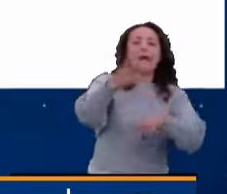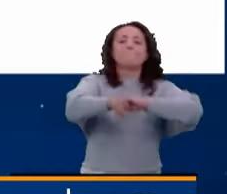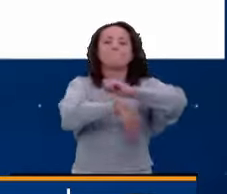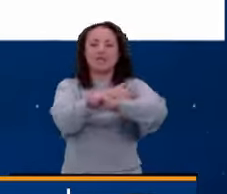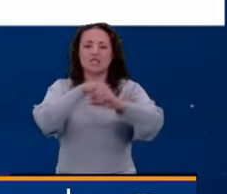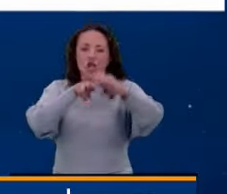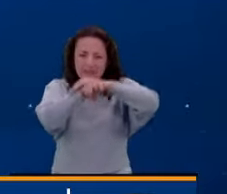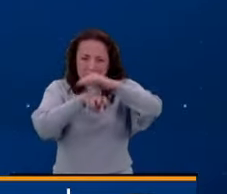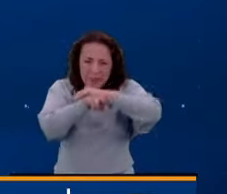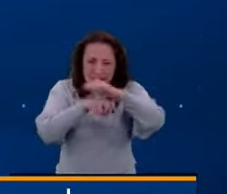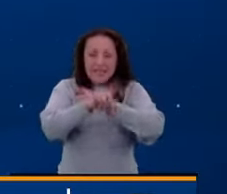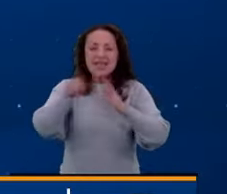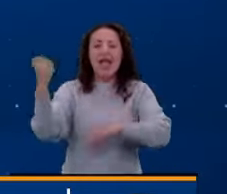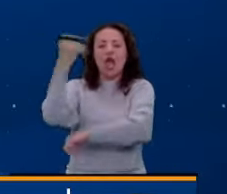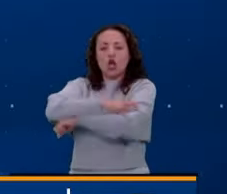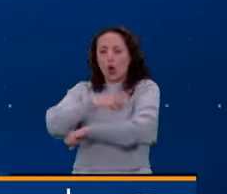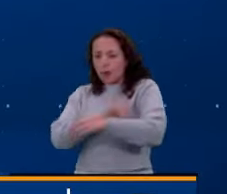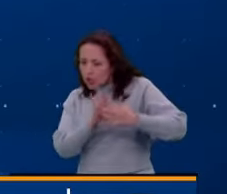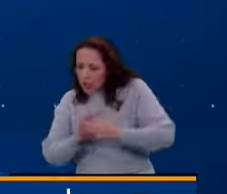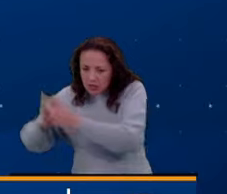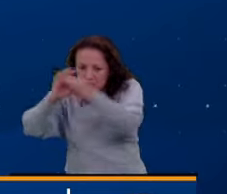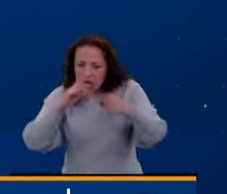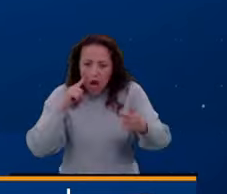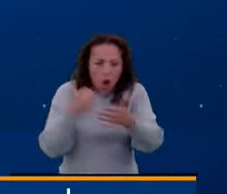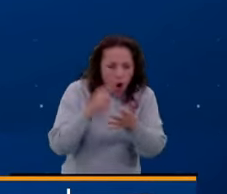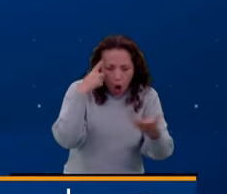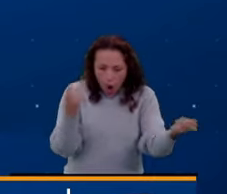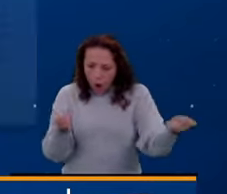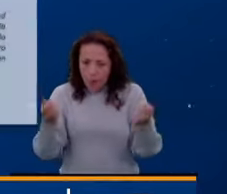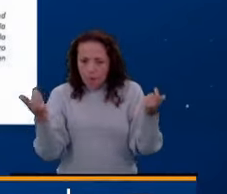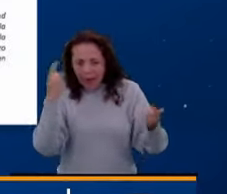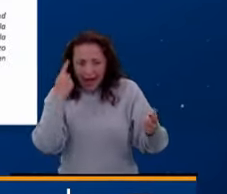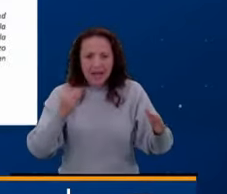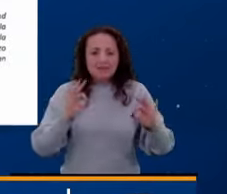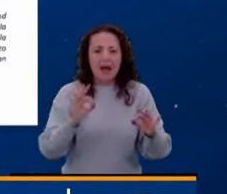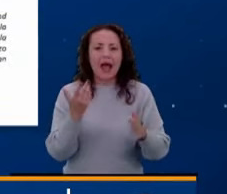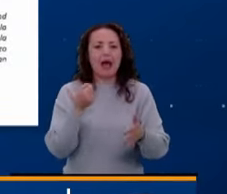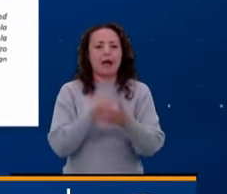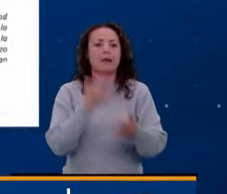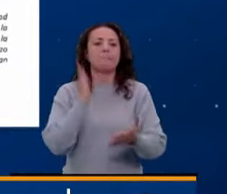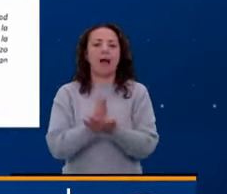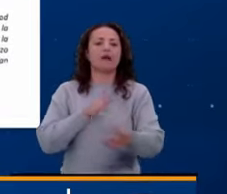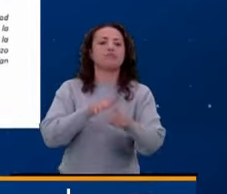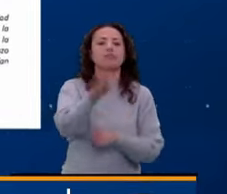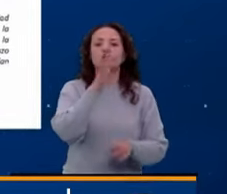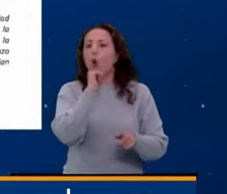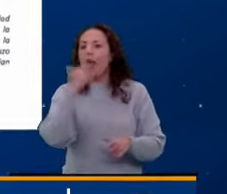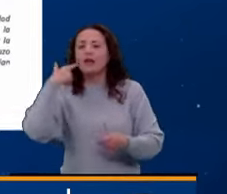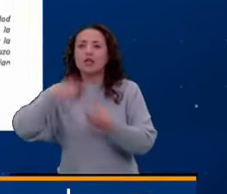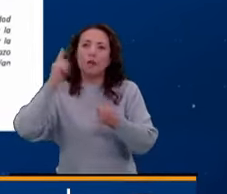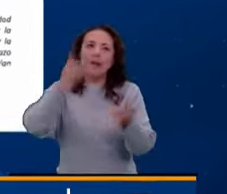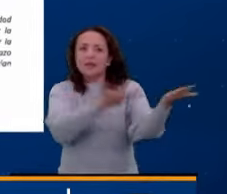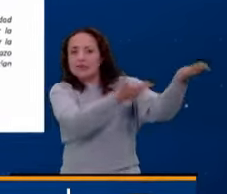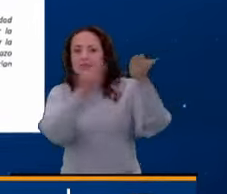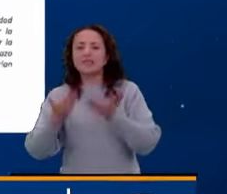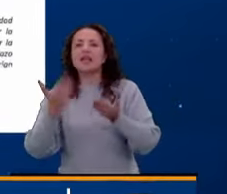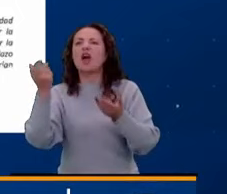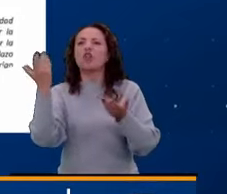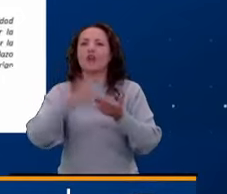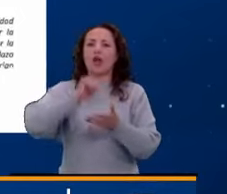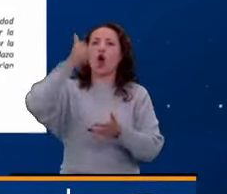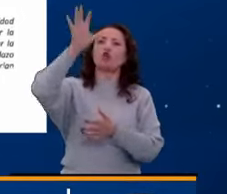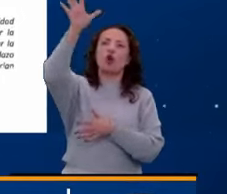para monitorear la situación y definir las acciones complementarias que permitan mitigar la contingencia mientras llega el combustible importado y de